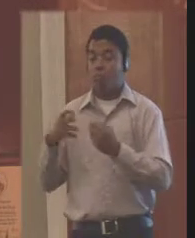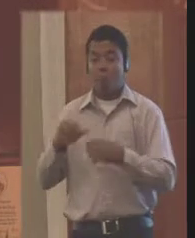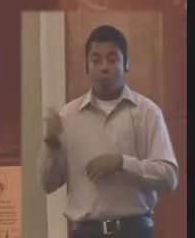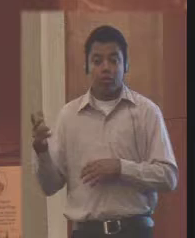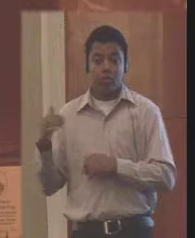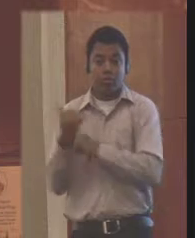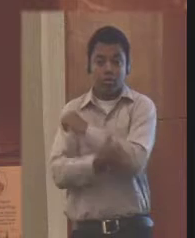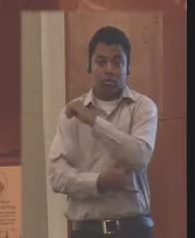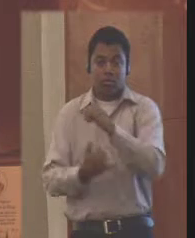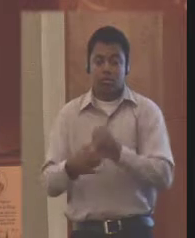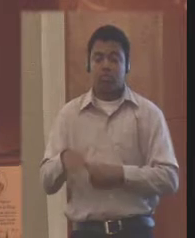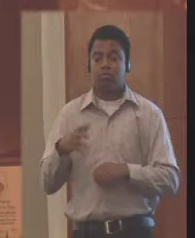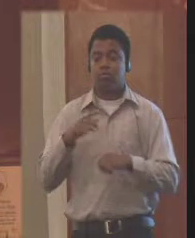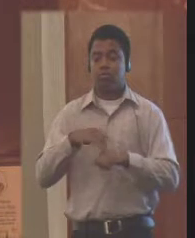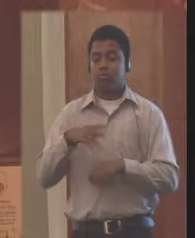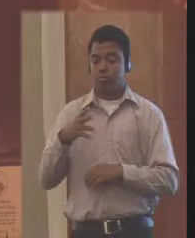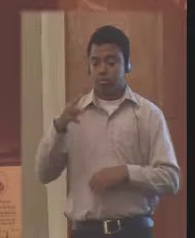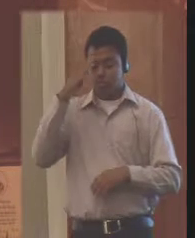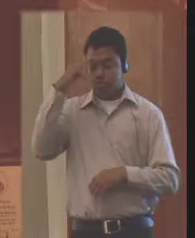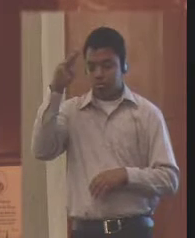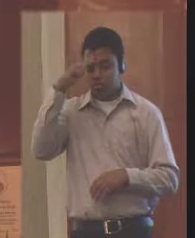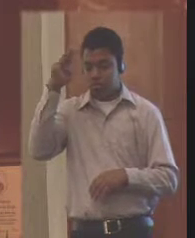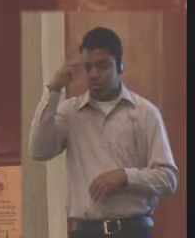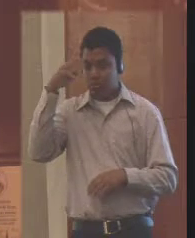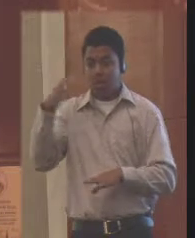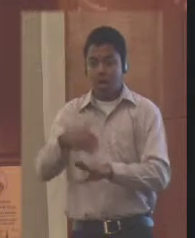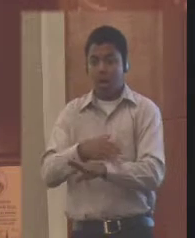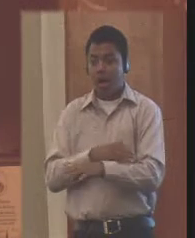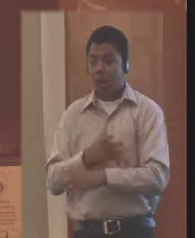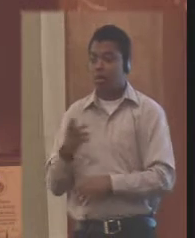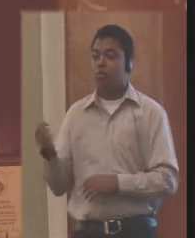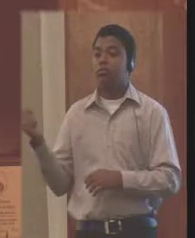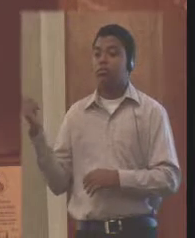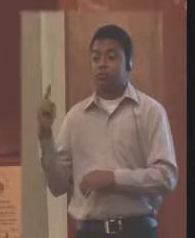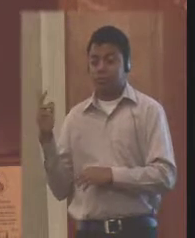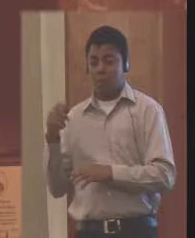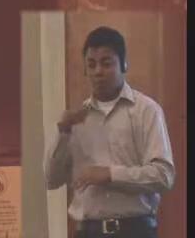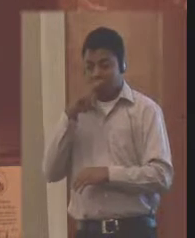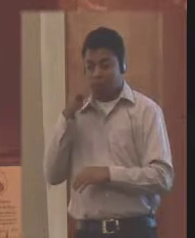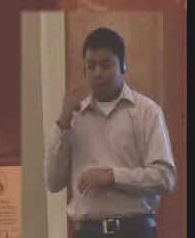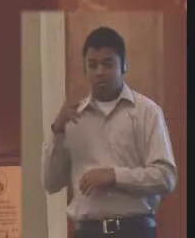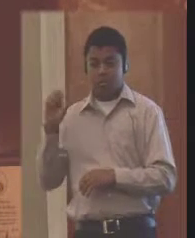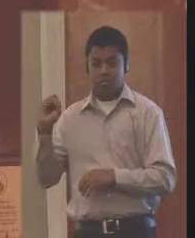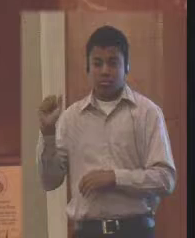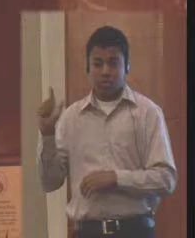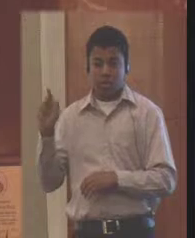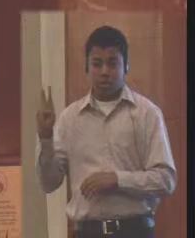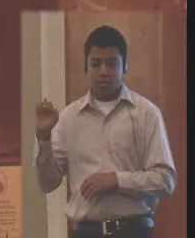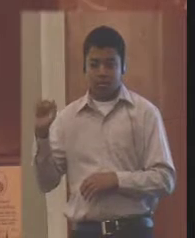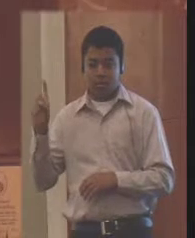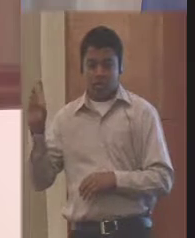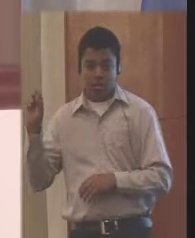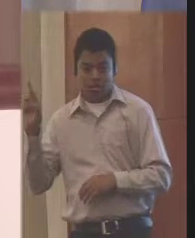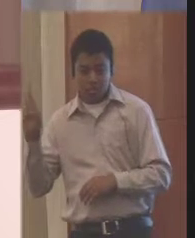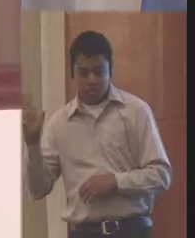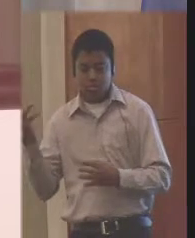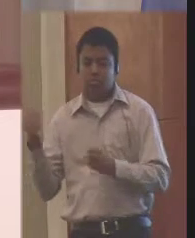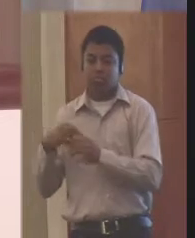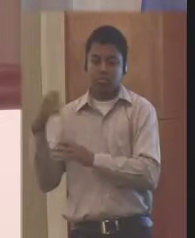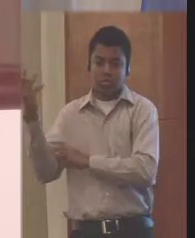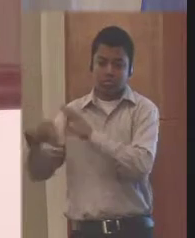el FONDEN, que es el Fondo Nacional de Desastres Naturales, para los riesgos, los eventos más